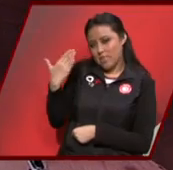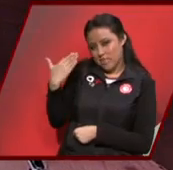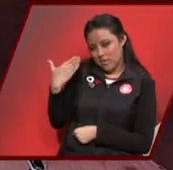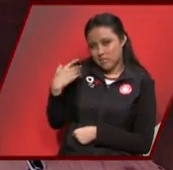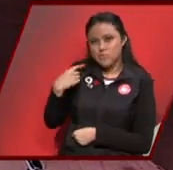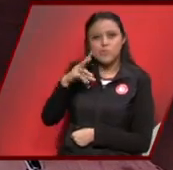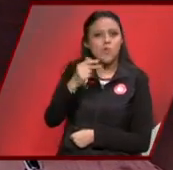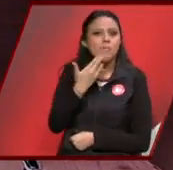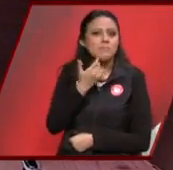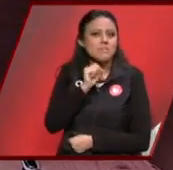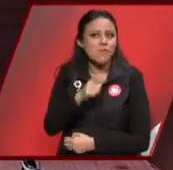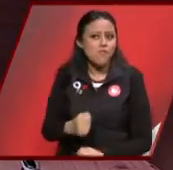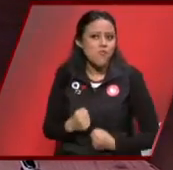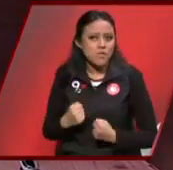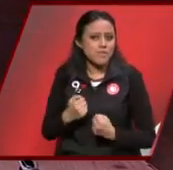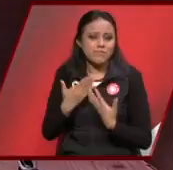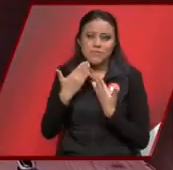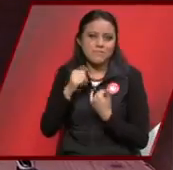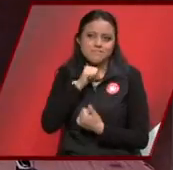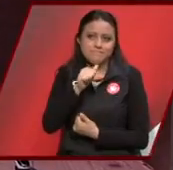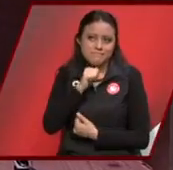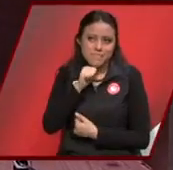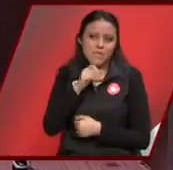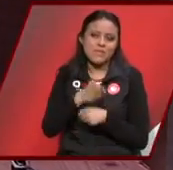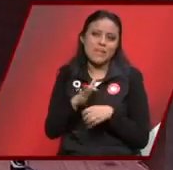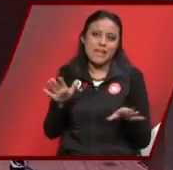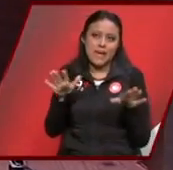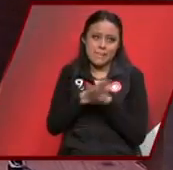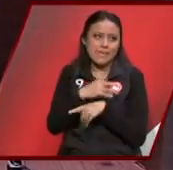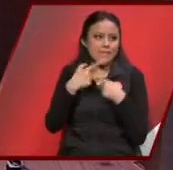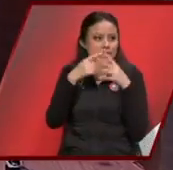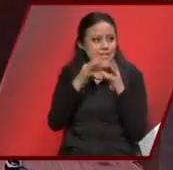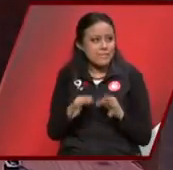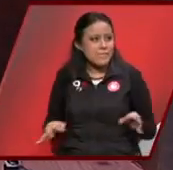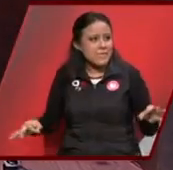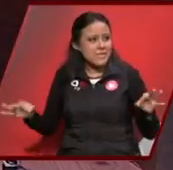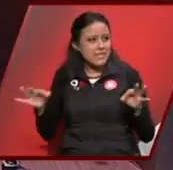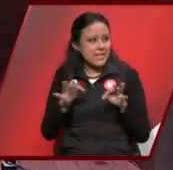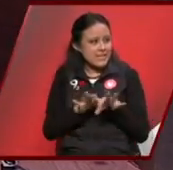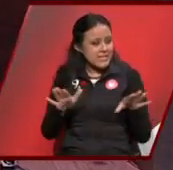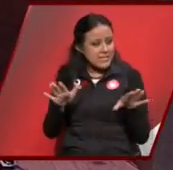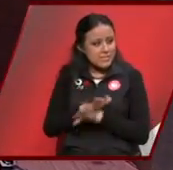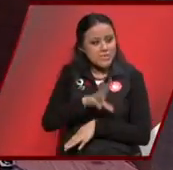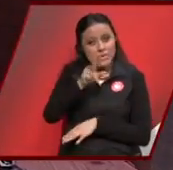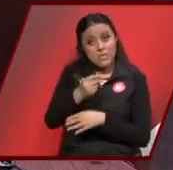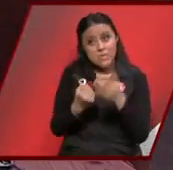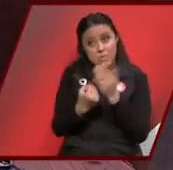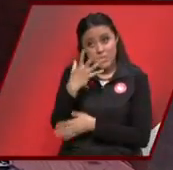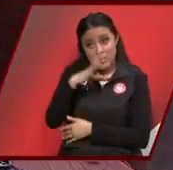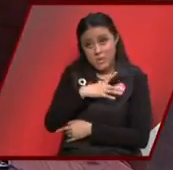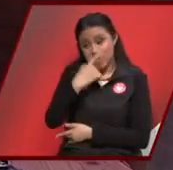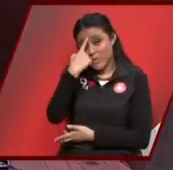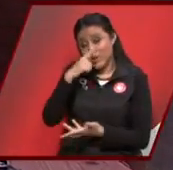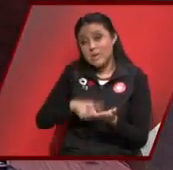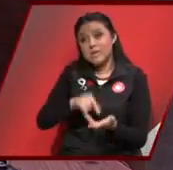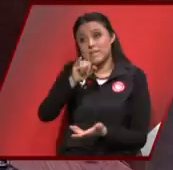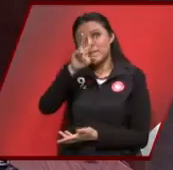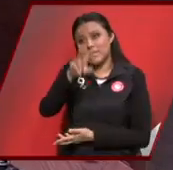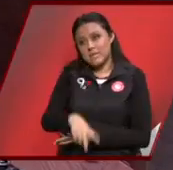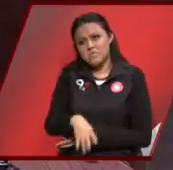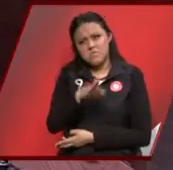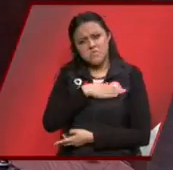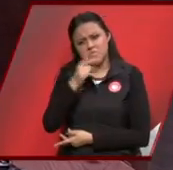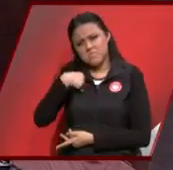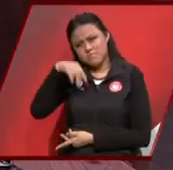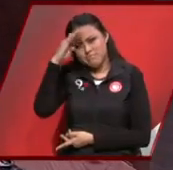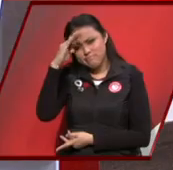tener la fuerza que va a tener el que quede ahora como electo, ¿no? Sí, vienen cambios muy importantes. Viene un nuevo momento para la ciudad, yo estoy convencida, pero yo estoy muy